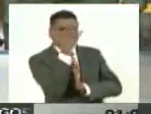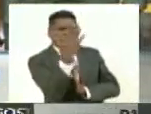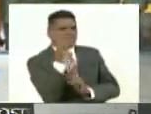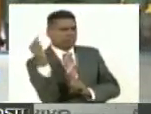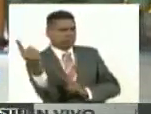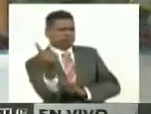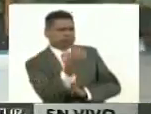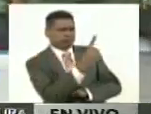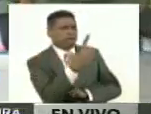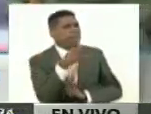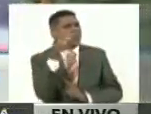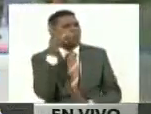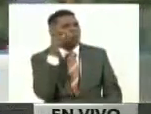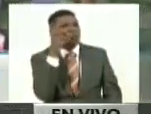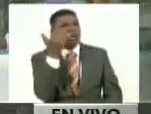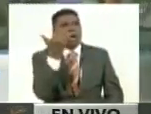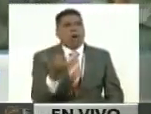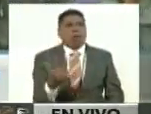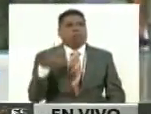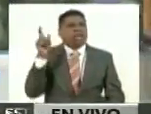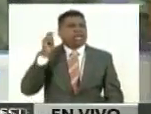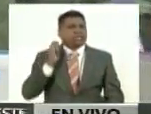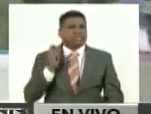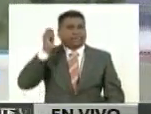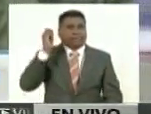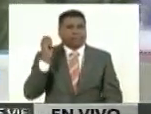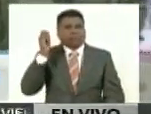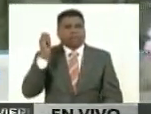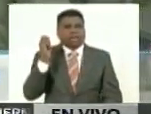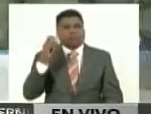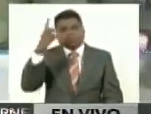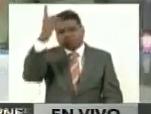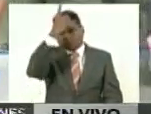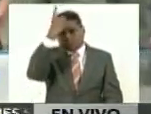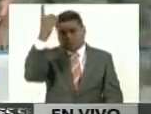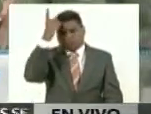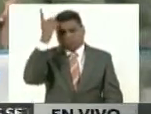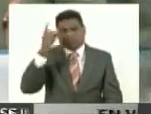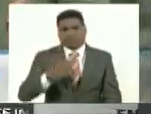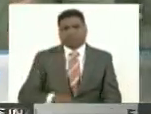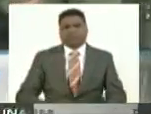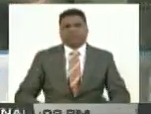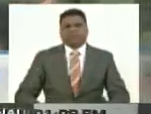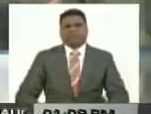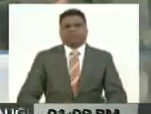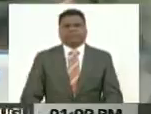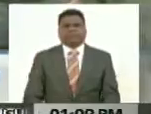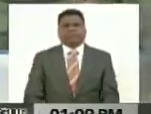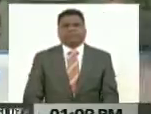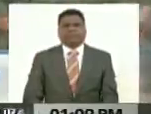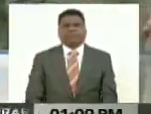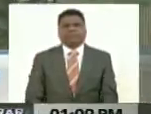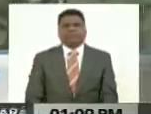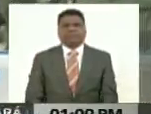las declaraciones del diputado del Bloque de la Patria, Diosdado Cabello.